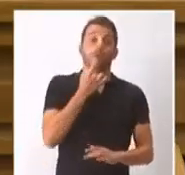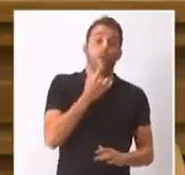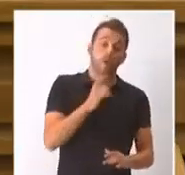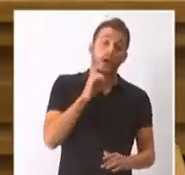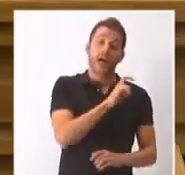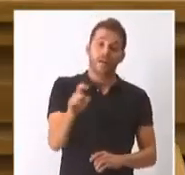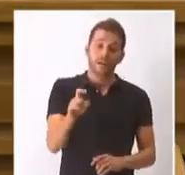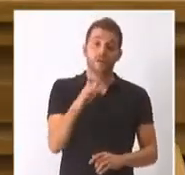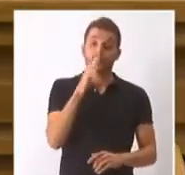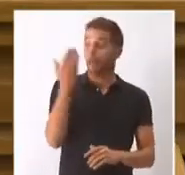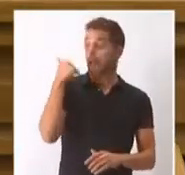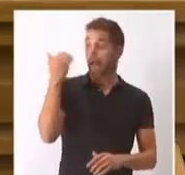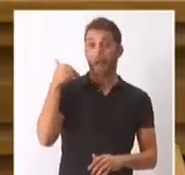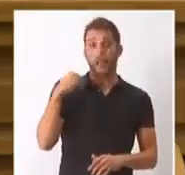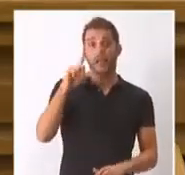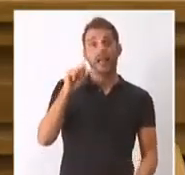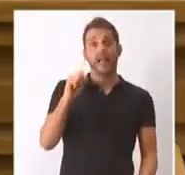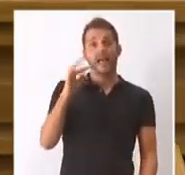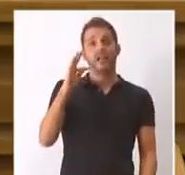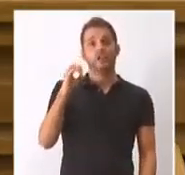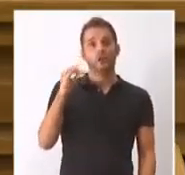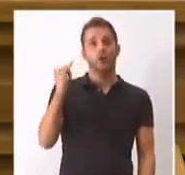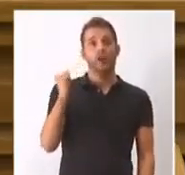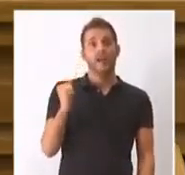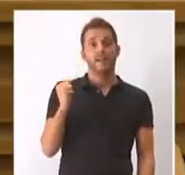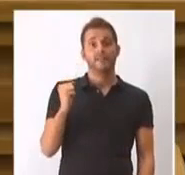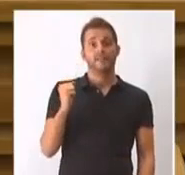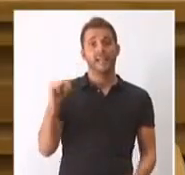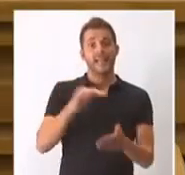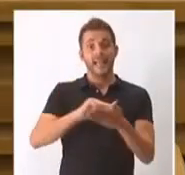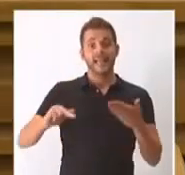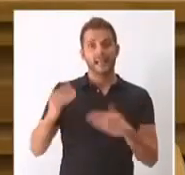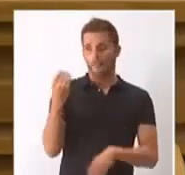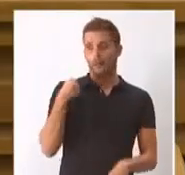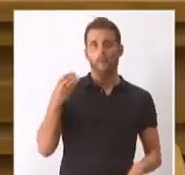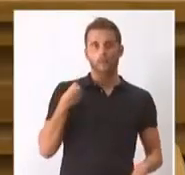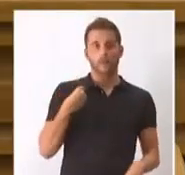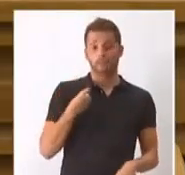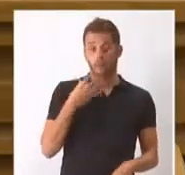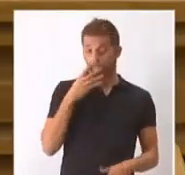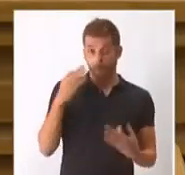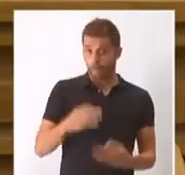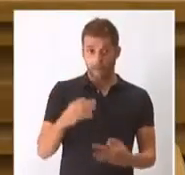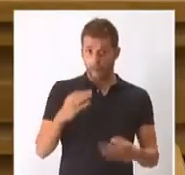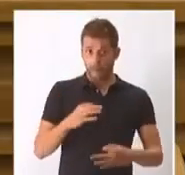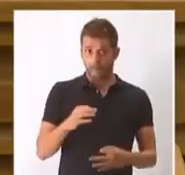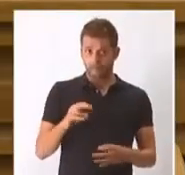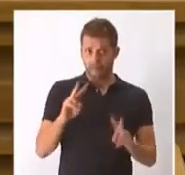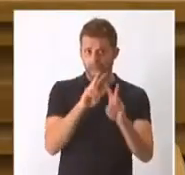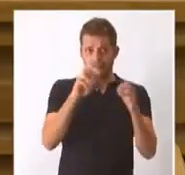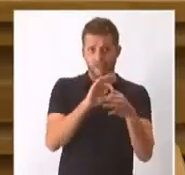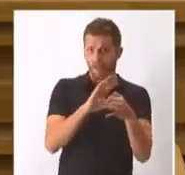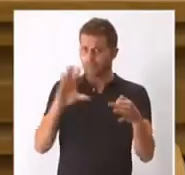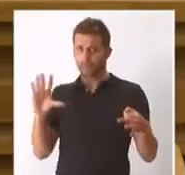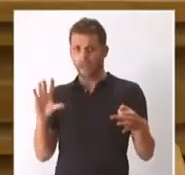a mí me lo preguntaron los registros y la realidad es que no va a haber por ahí la cosa más simple y